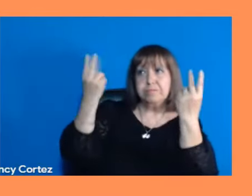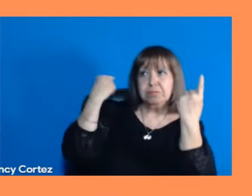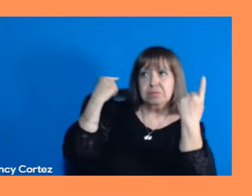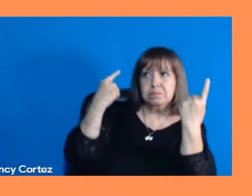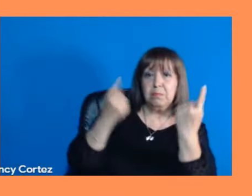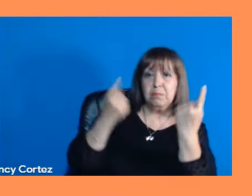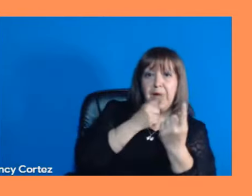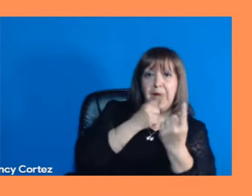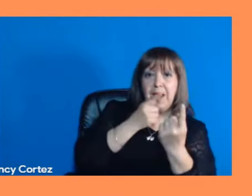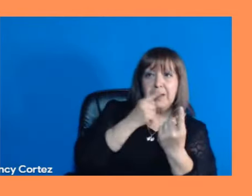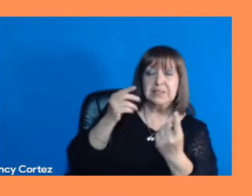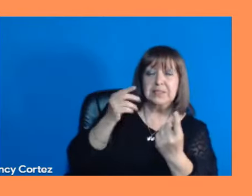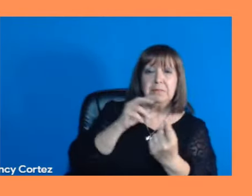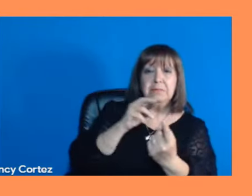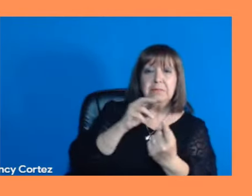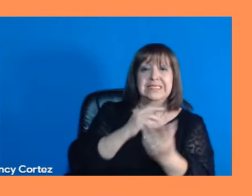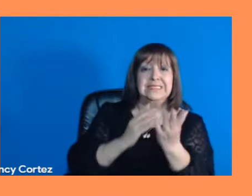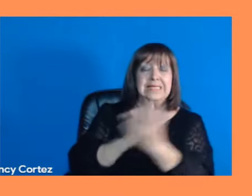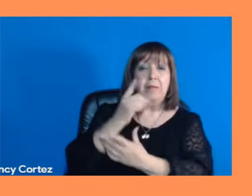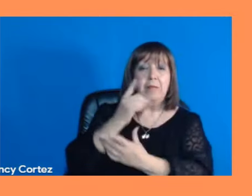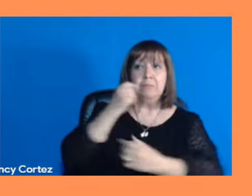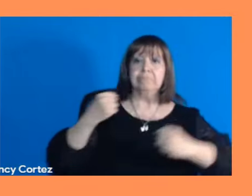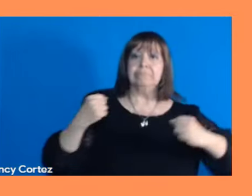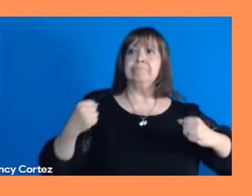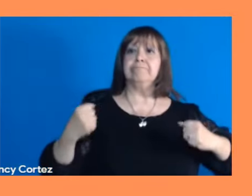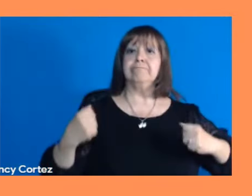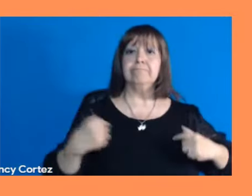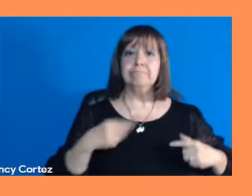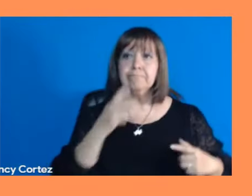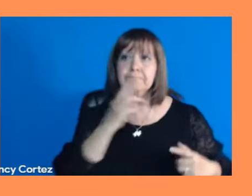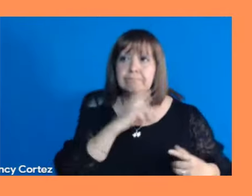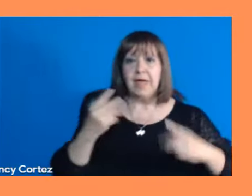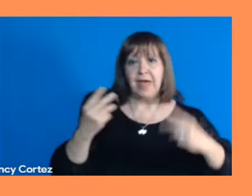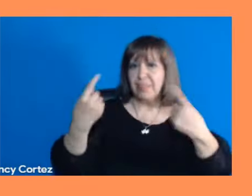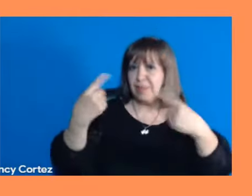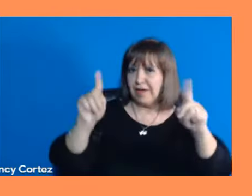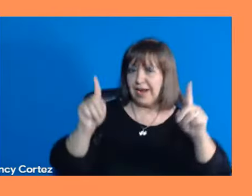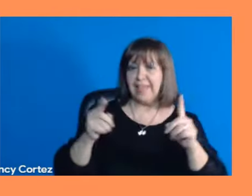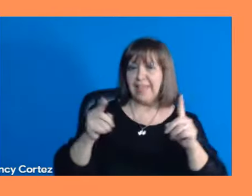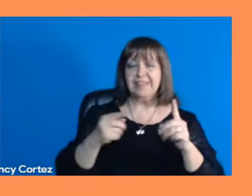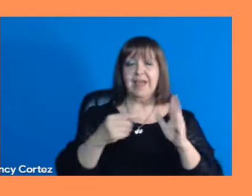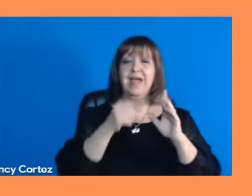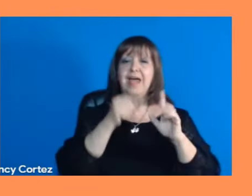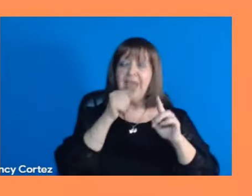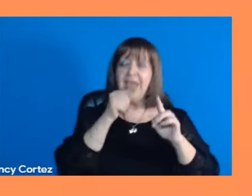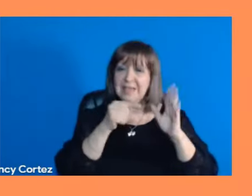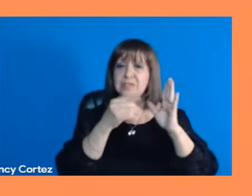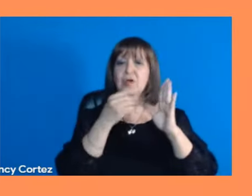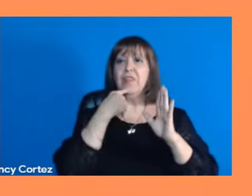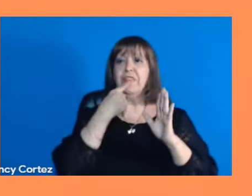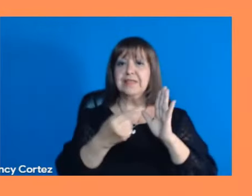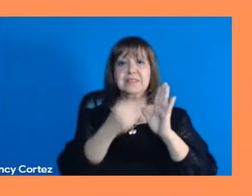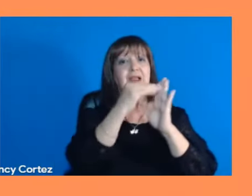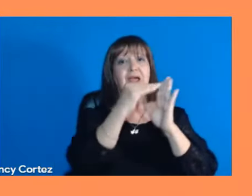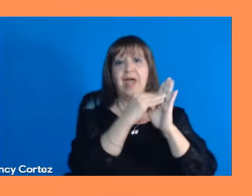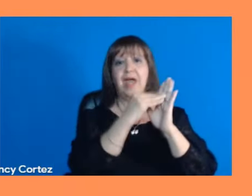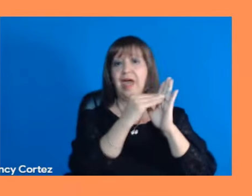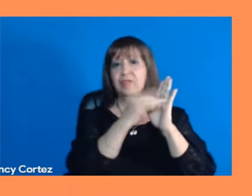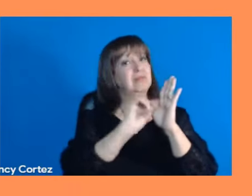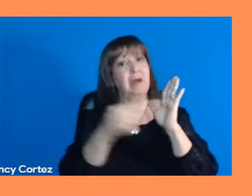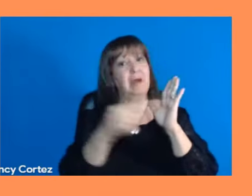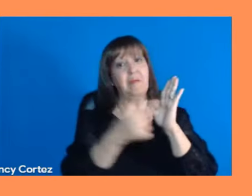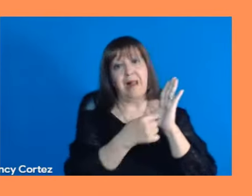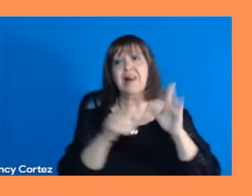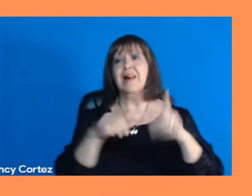Visibilizar y cuestionar estas desigualdades nos permiten construir una sociedad